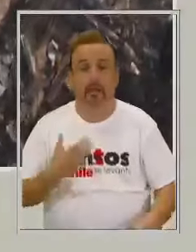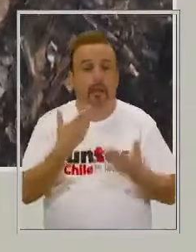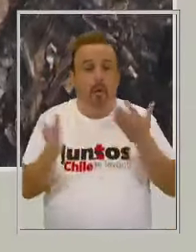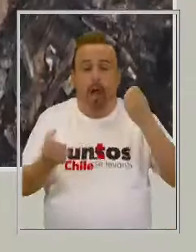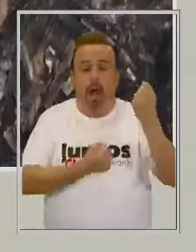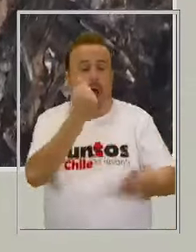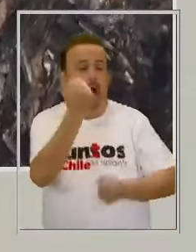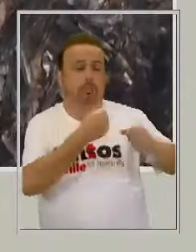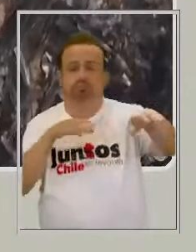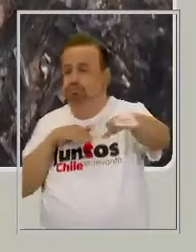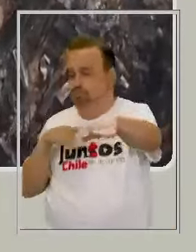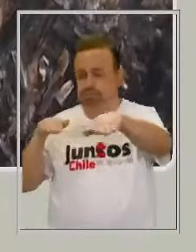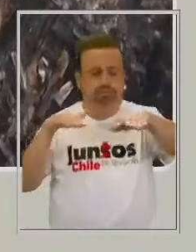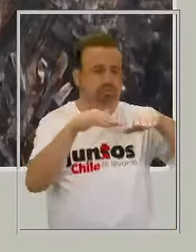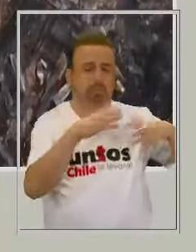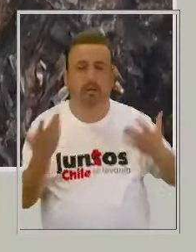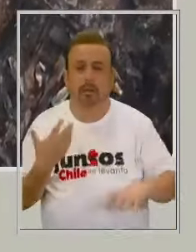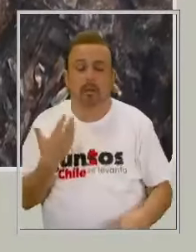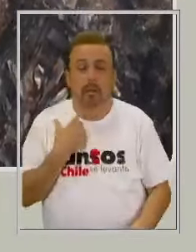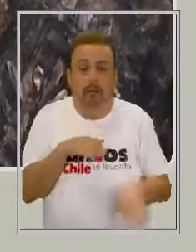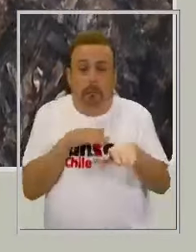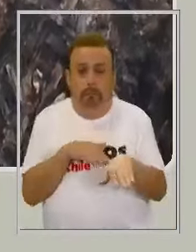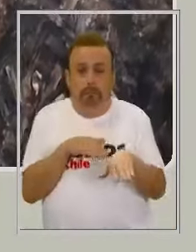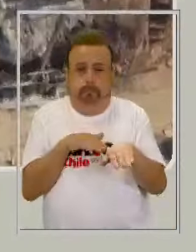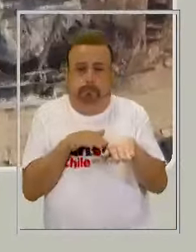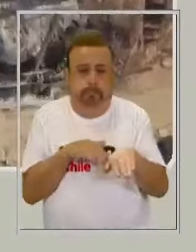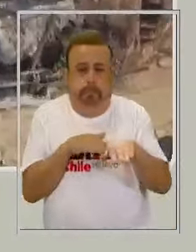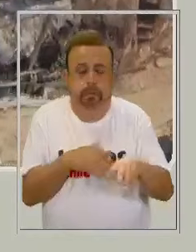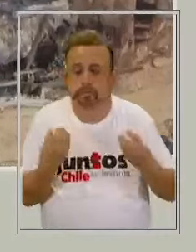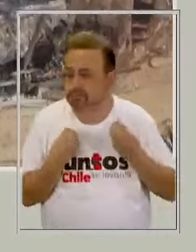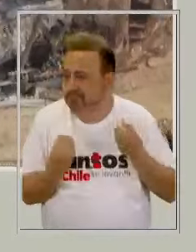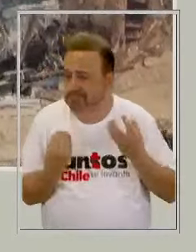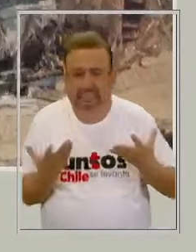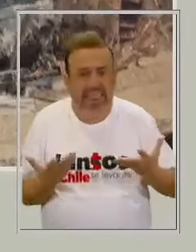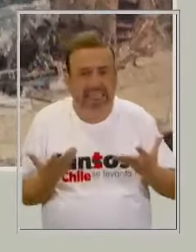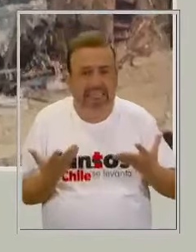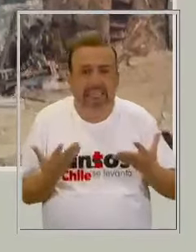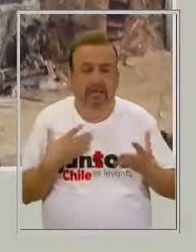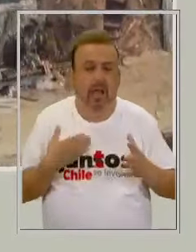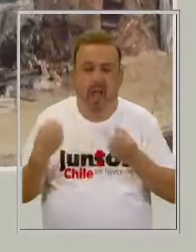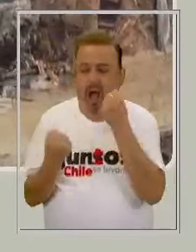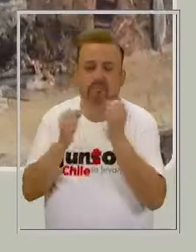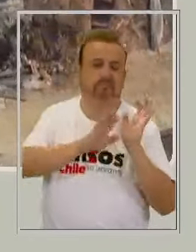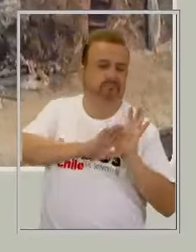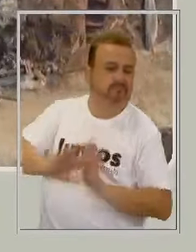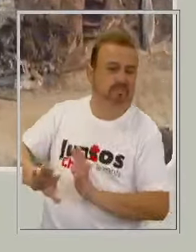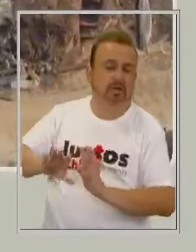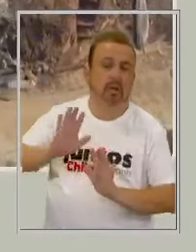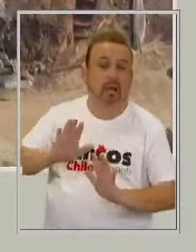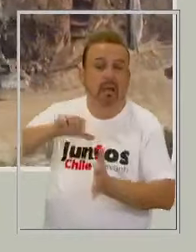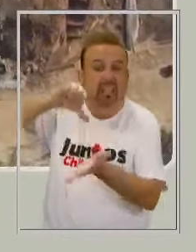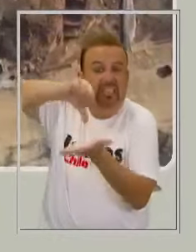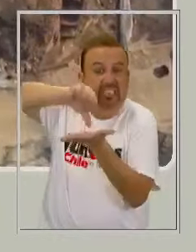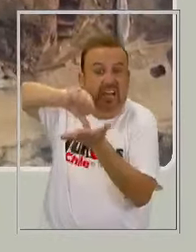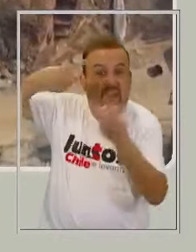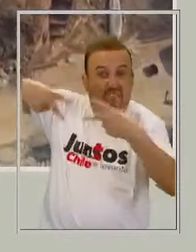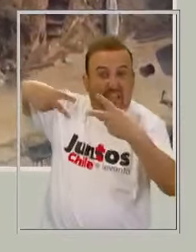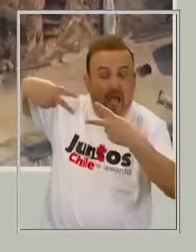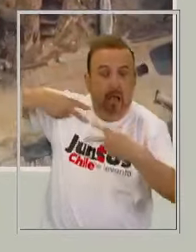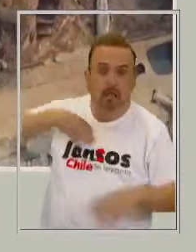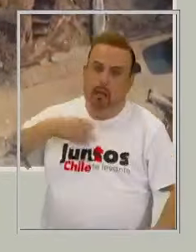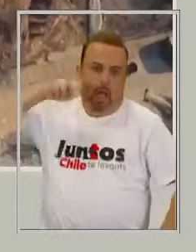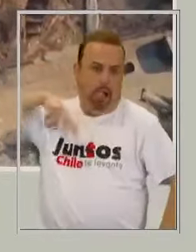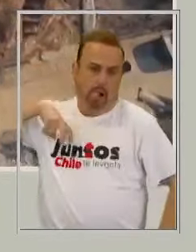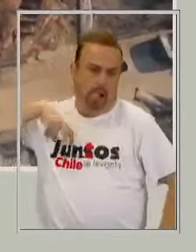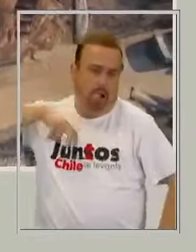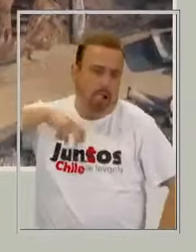todos lados, la gente, nadie no se avanzaba para ningún lado, así que tomé la decisión de dejar el vehículo en el centro de Viña y venirme corriendo